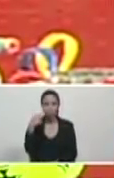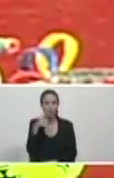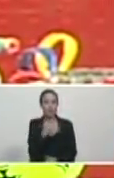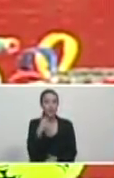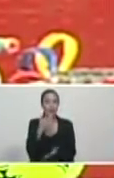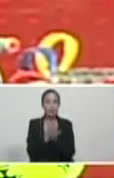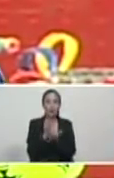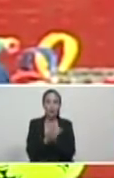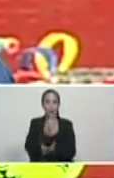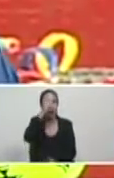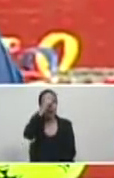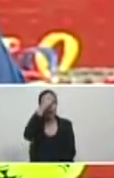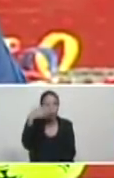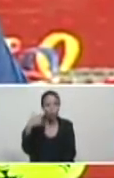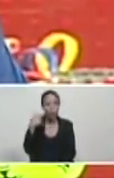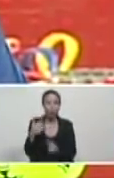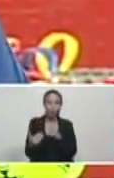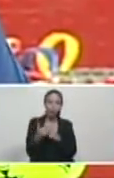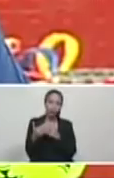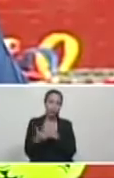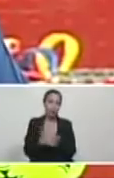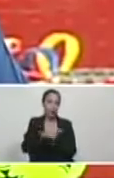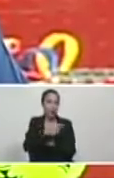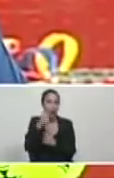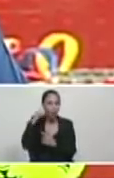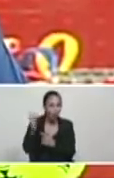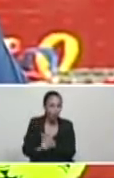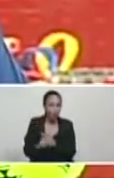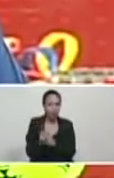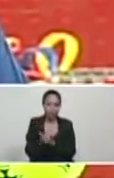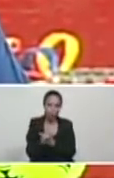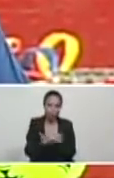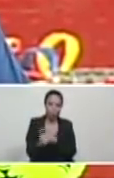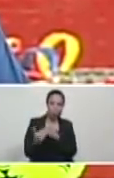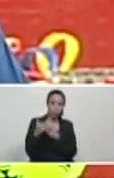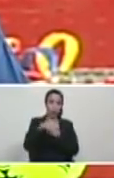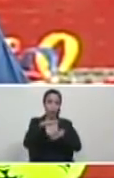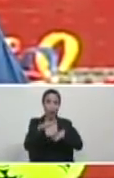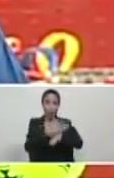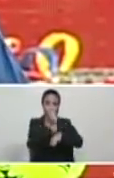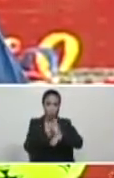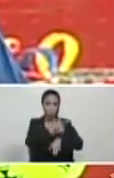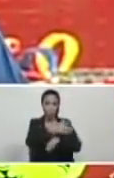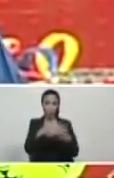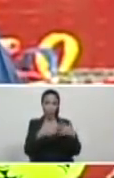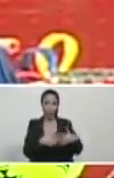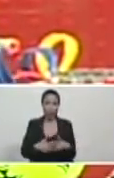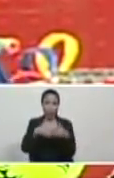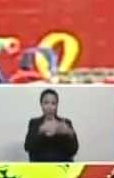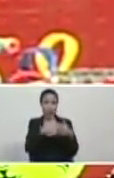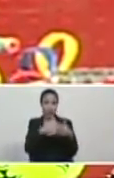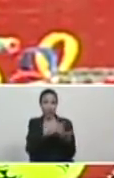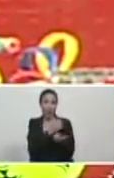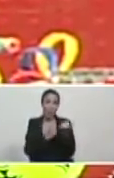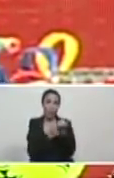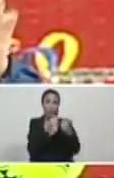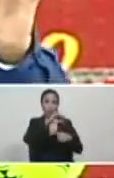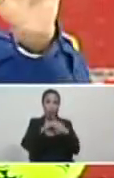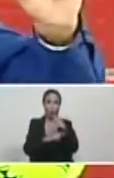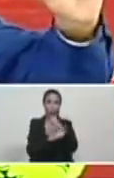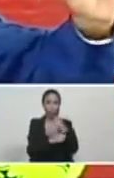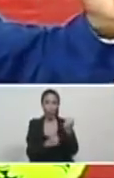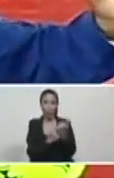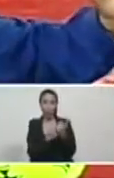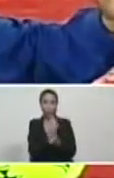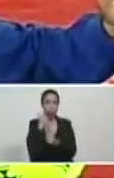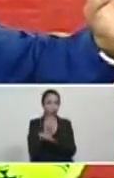el daño lo está haciendo Donald Trump con sus títeres diabólicos, con sus payasos diabólicos aquí. Que quede